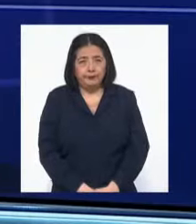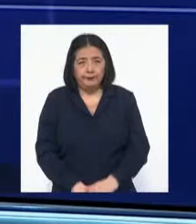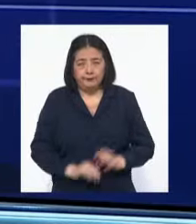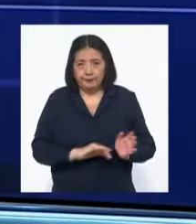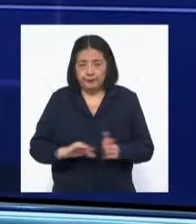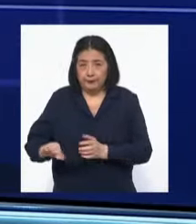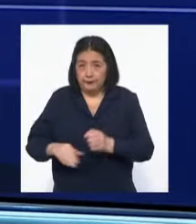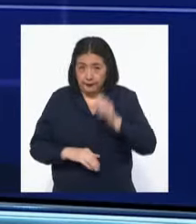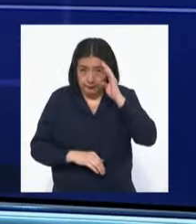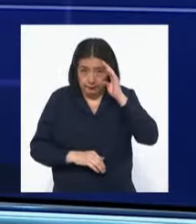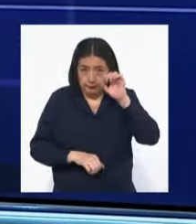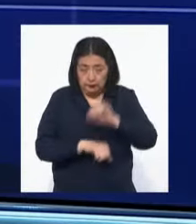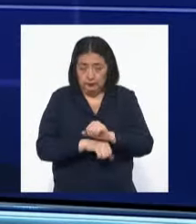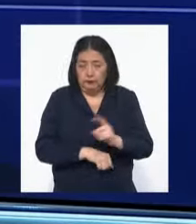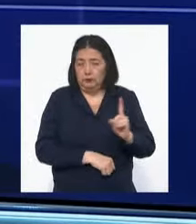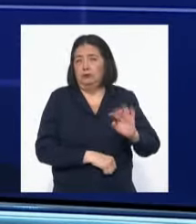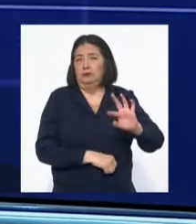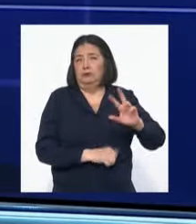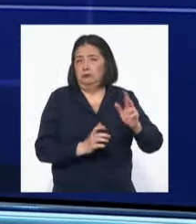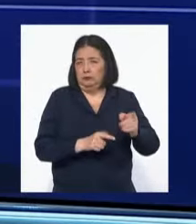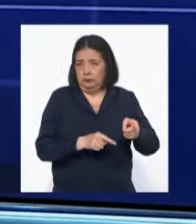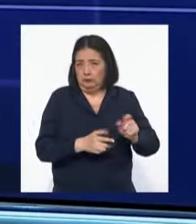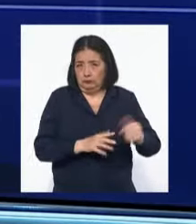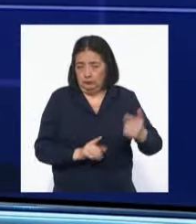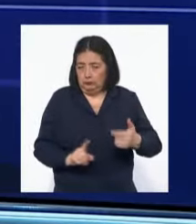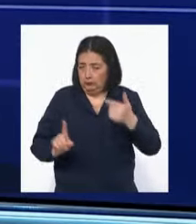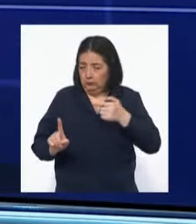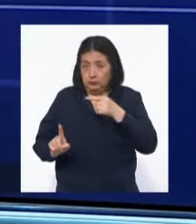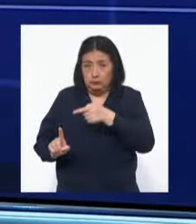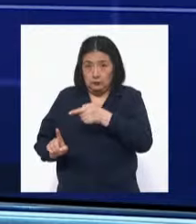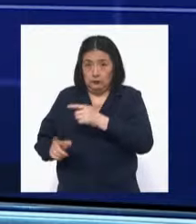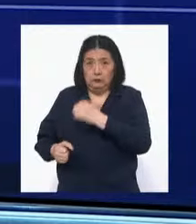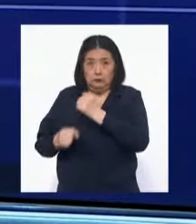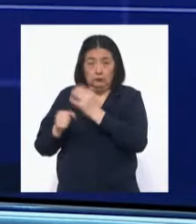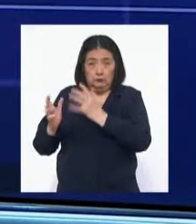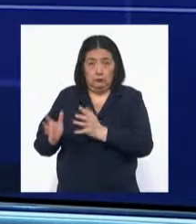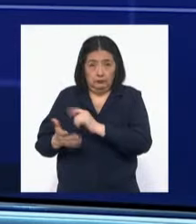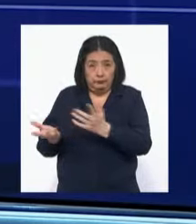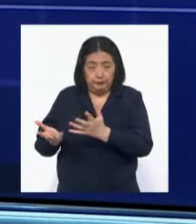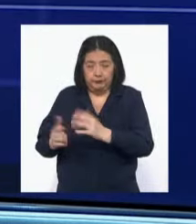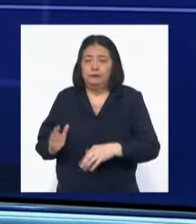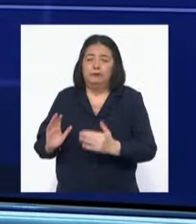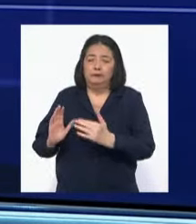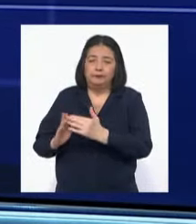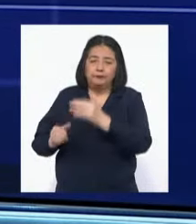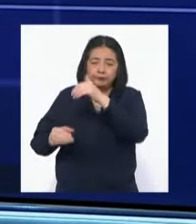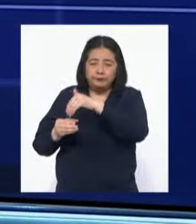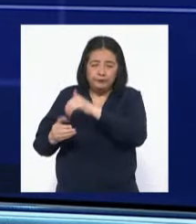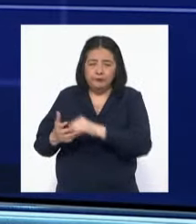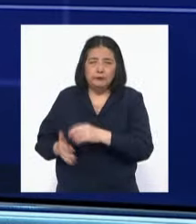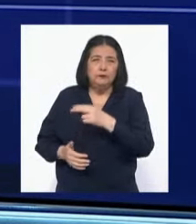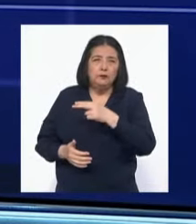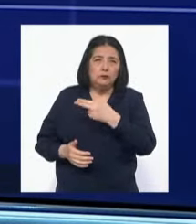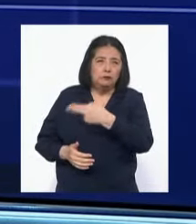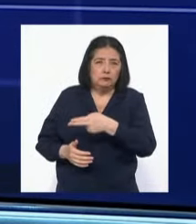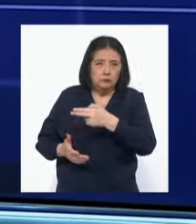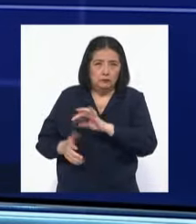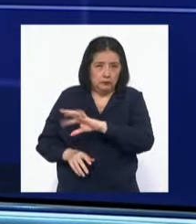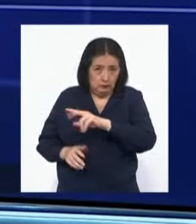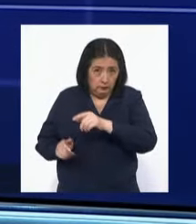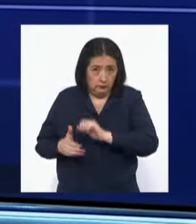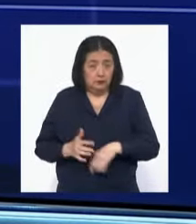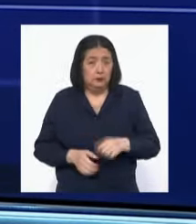La policía capturó a uno de los delincuentes que con arma de fuego en mano amenazó a trabajadores de una sede de Caja Huancayo para robar todo el